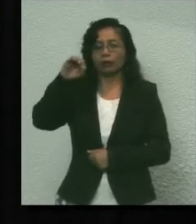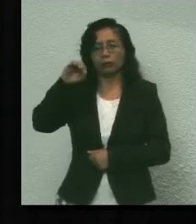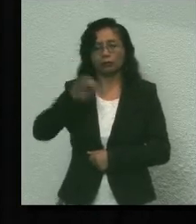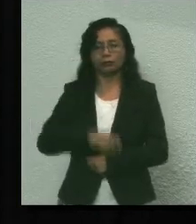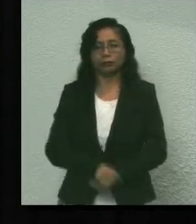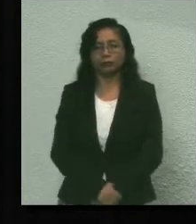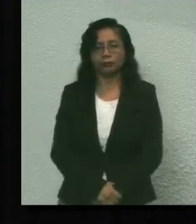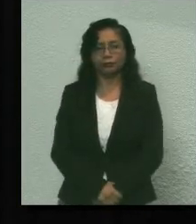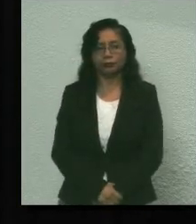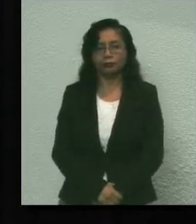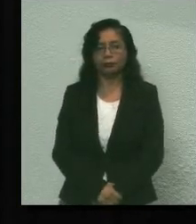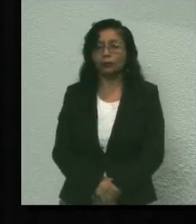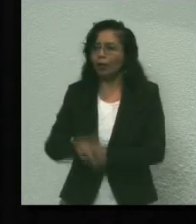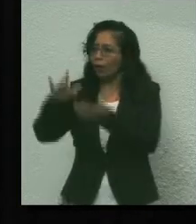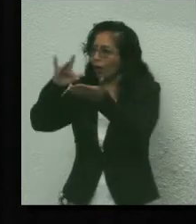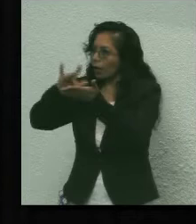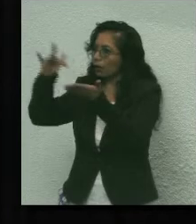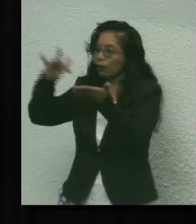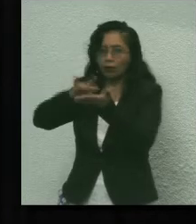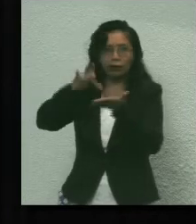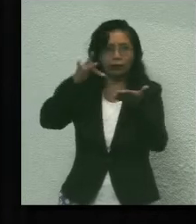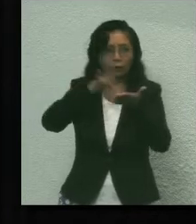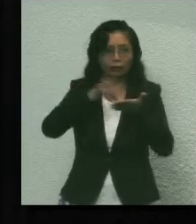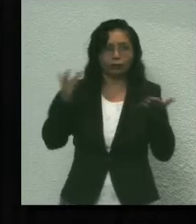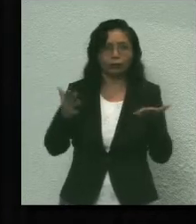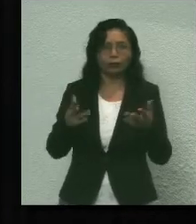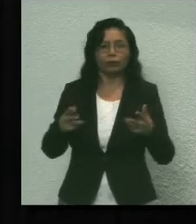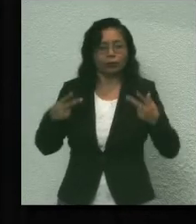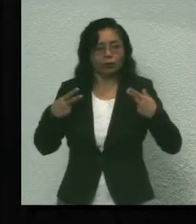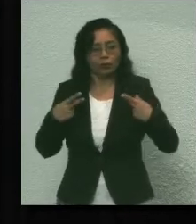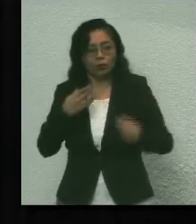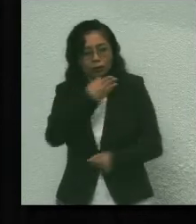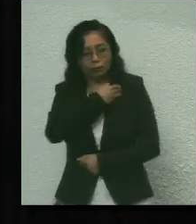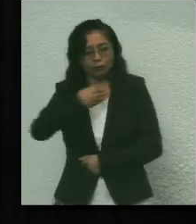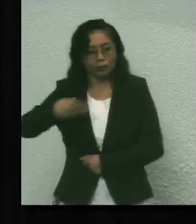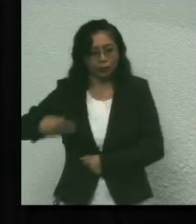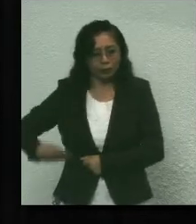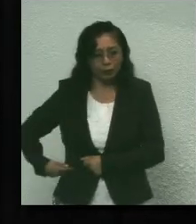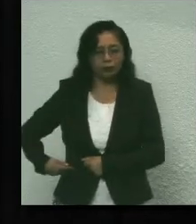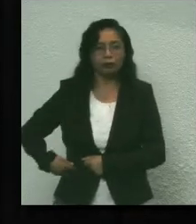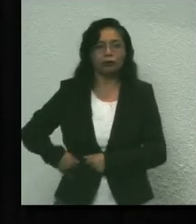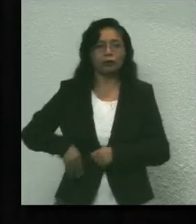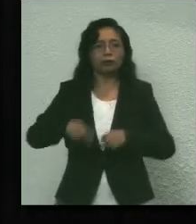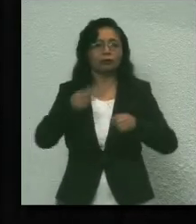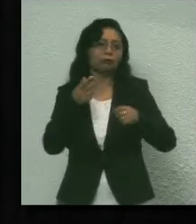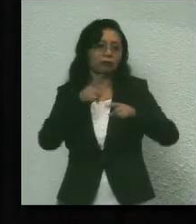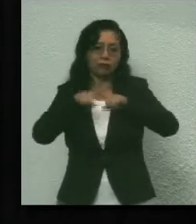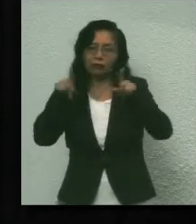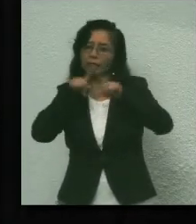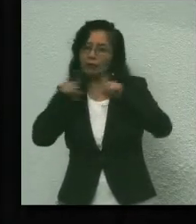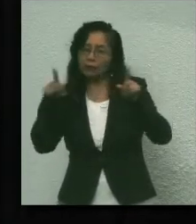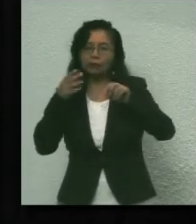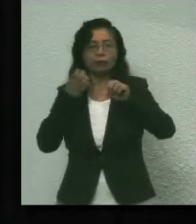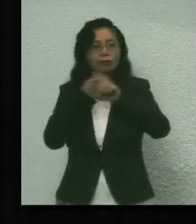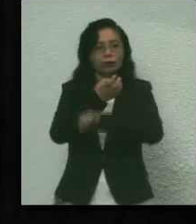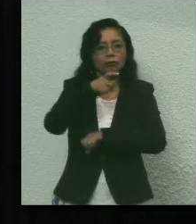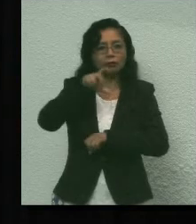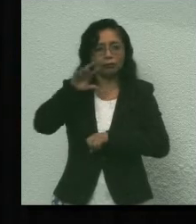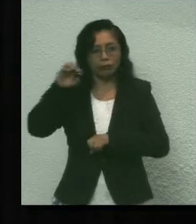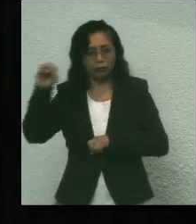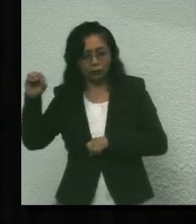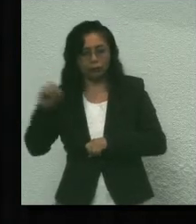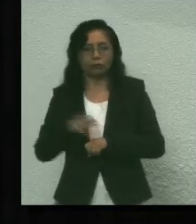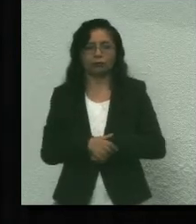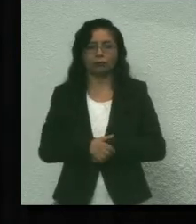de quintana roo agradezco la presencia de los presidentes municipales funcionarios federales estatales